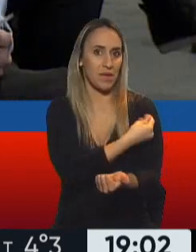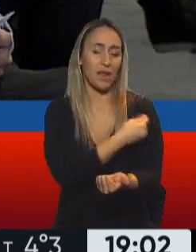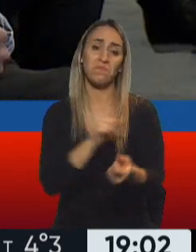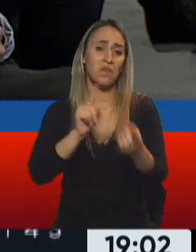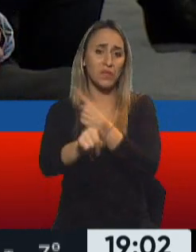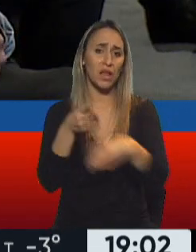directamente